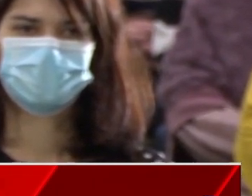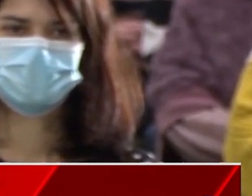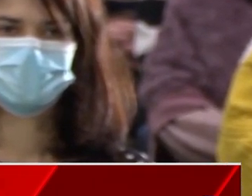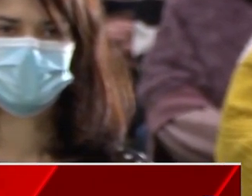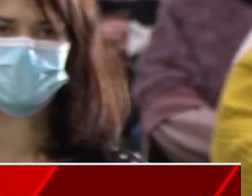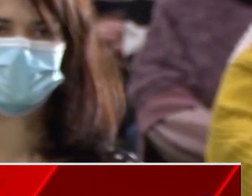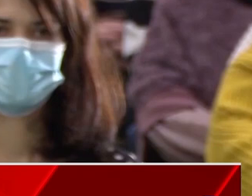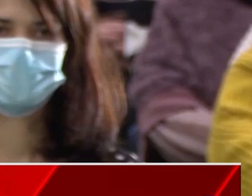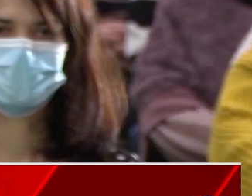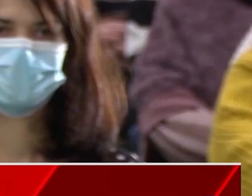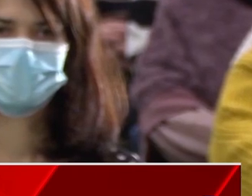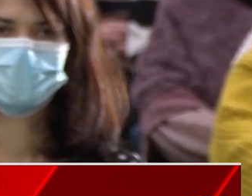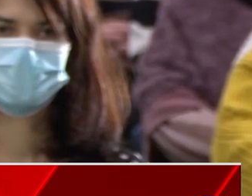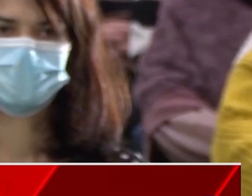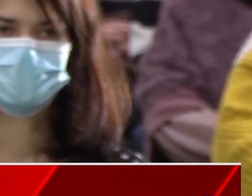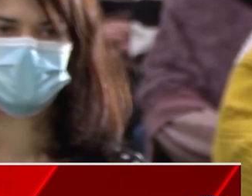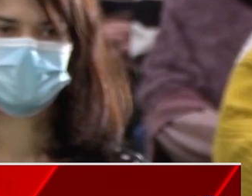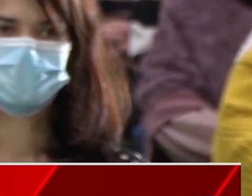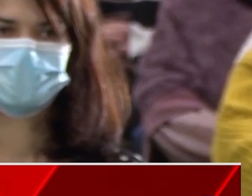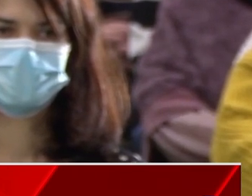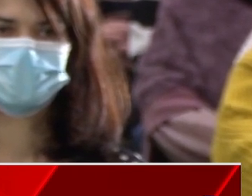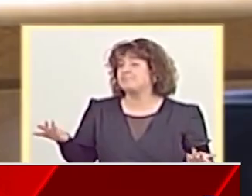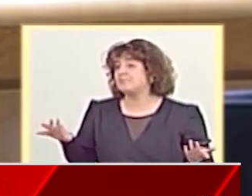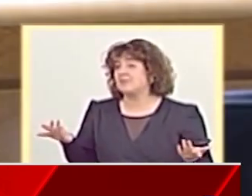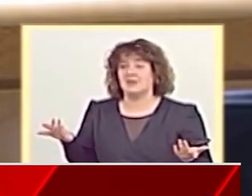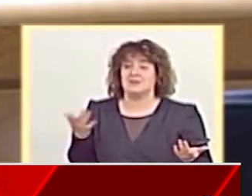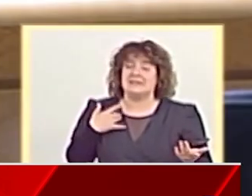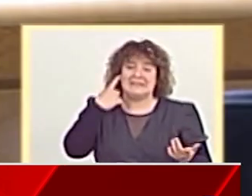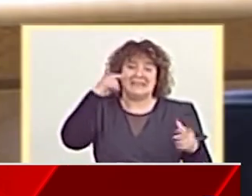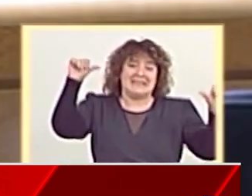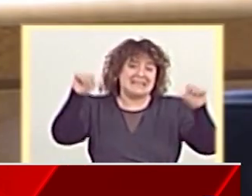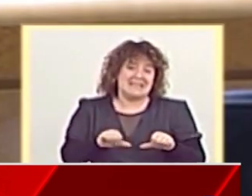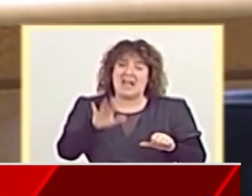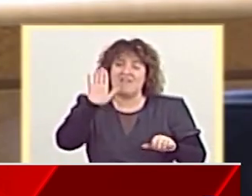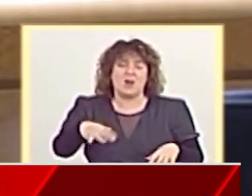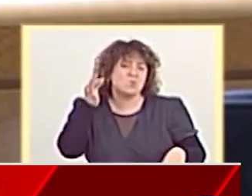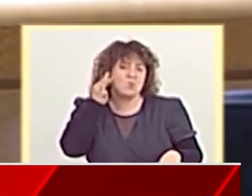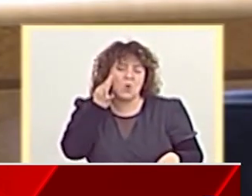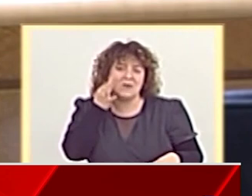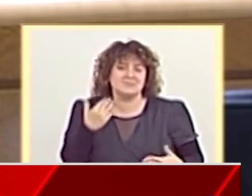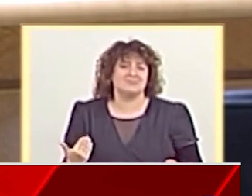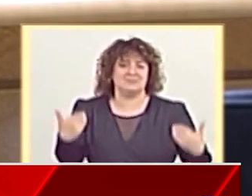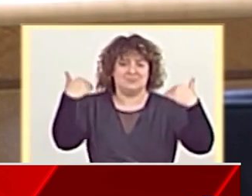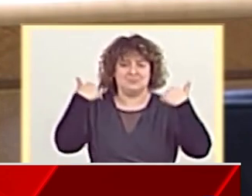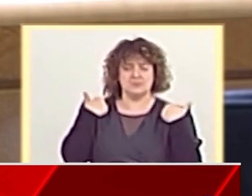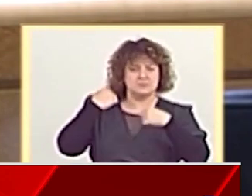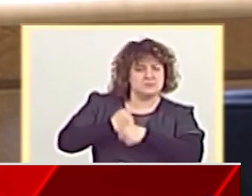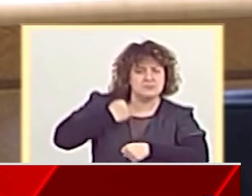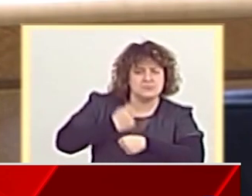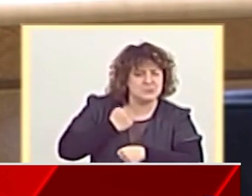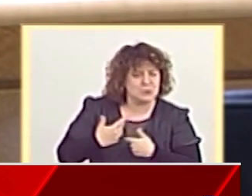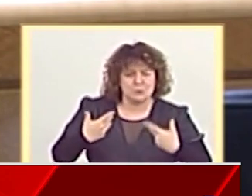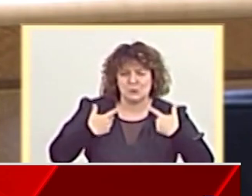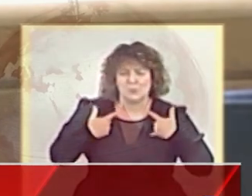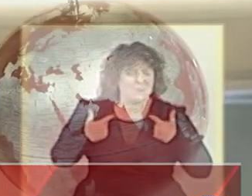feminismo Independencia y no sé cuántas cosas más ha llegado donde ha llegado por ser una mujer florero por mucho que le duela